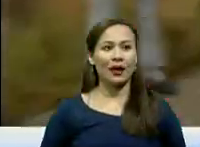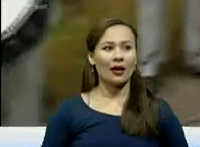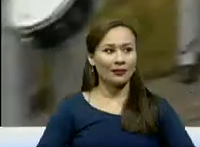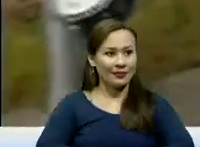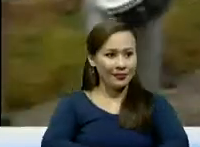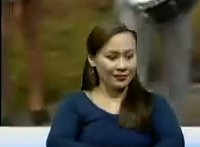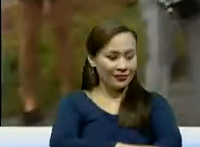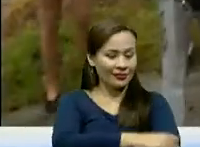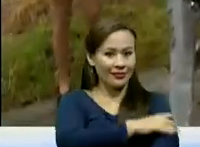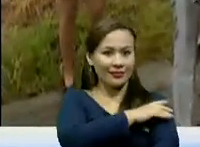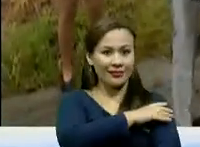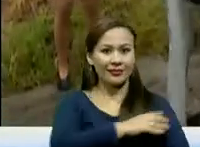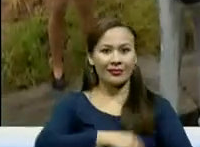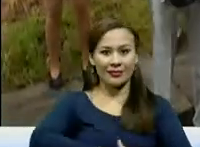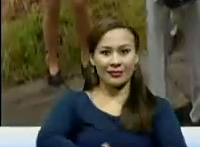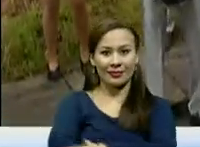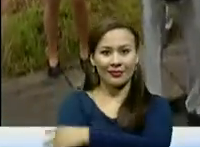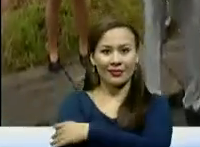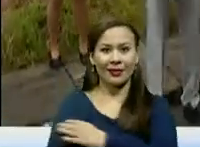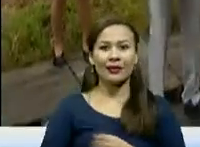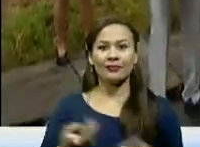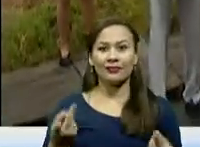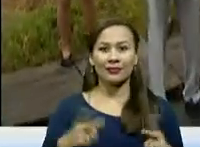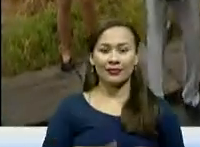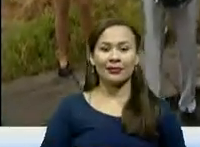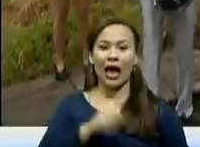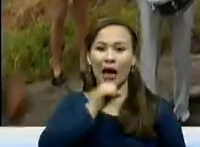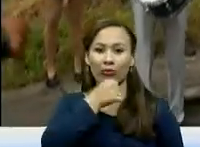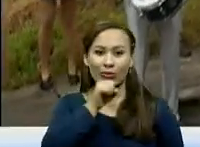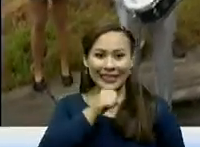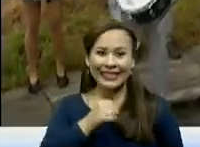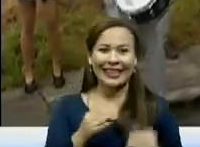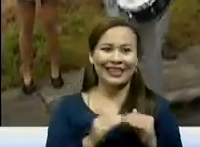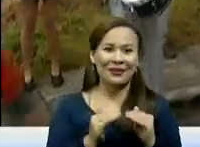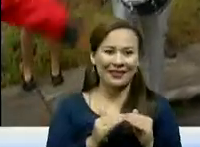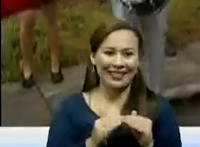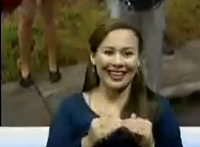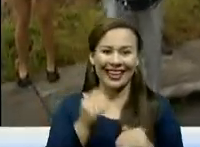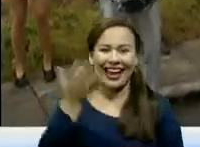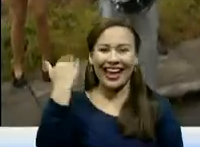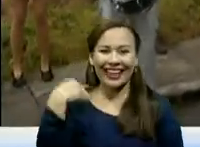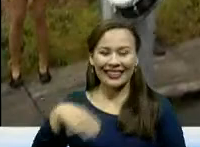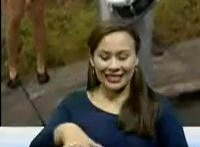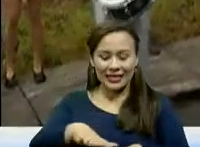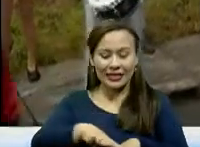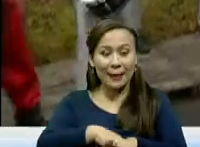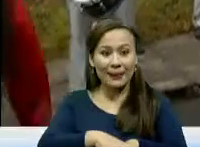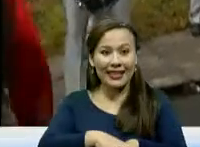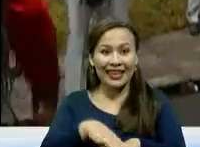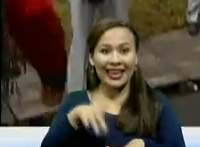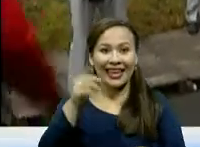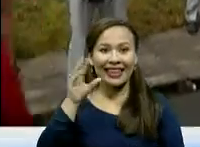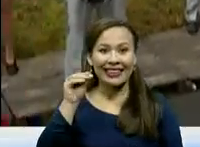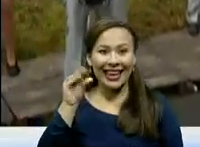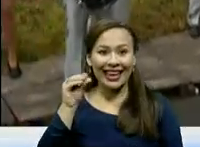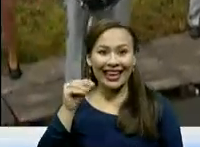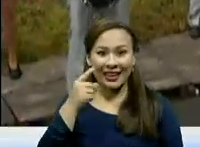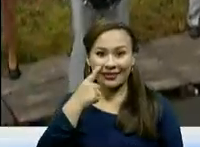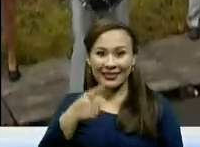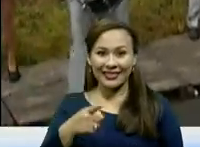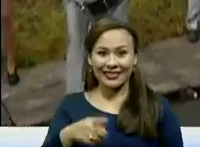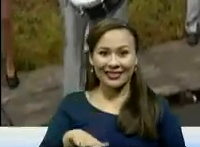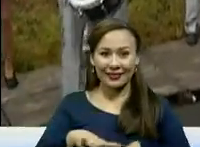que las llamamos nosotros las talla única, color carne, como de las abuelitas antiguamente, unas zapatillas de lona negras, que estos no